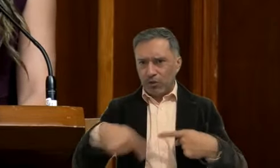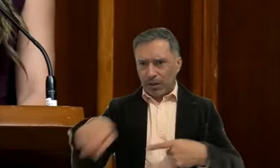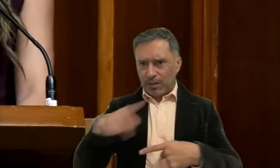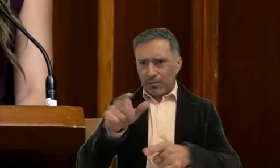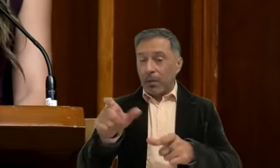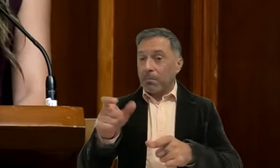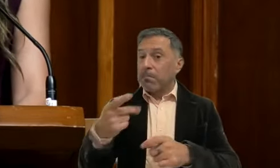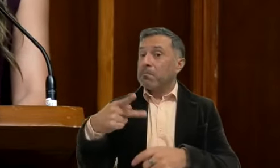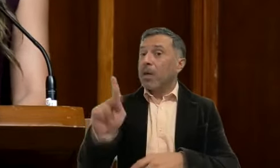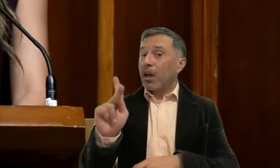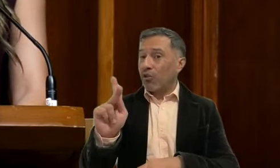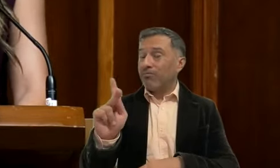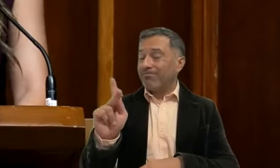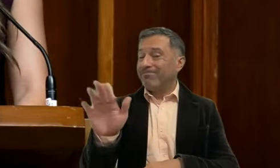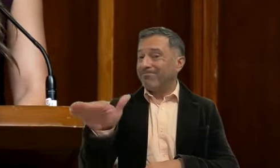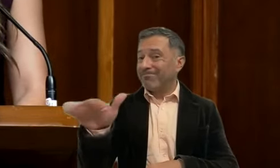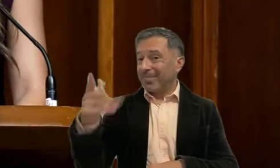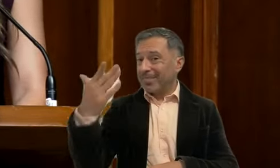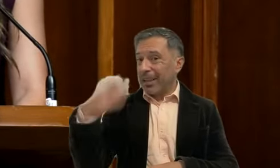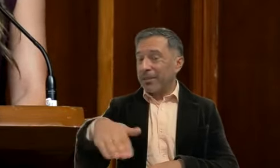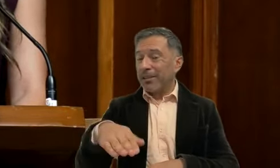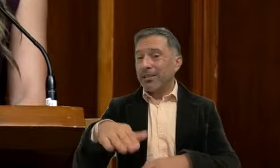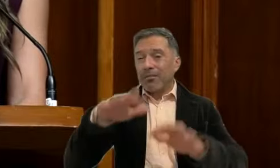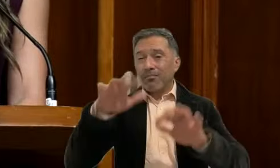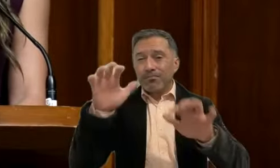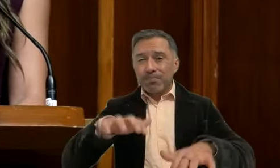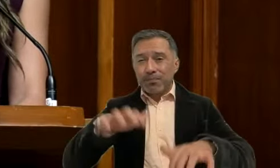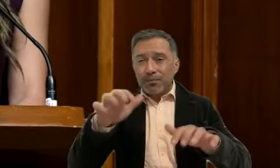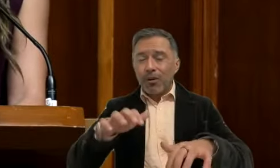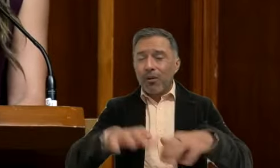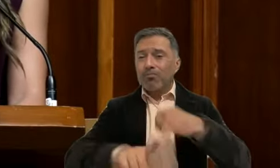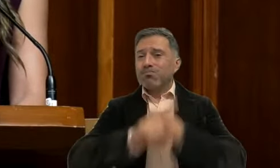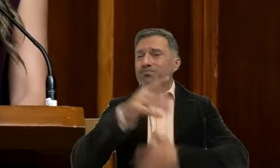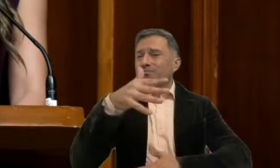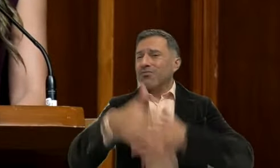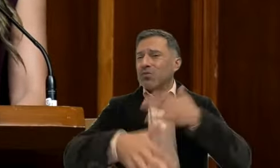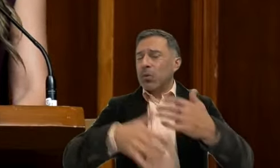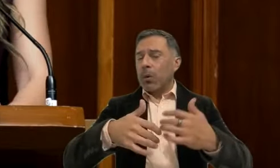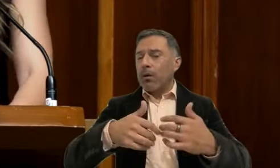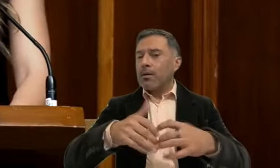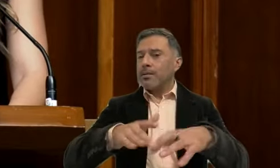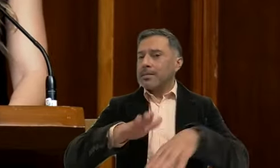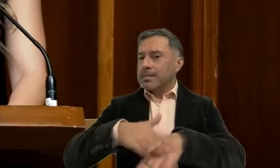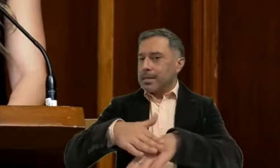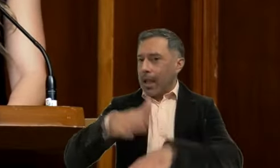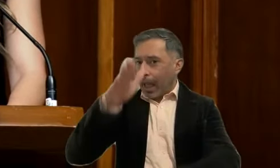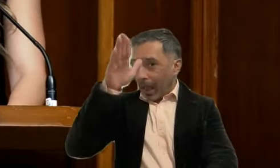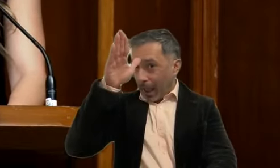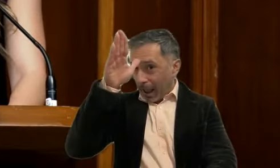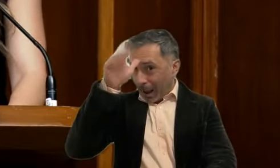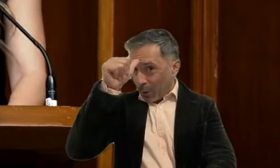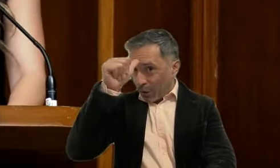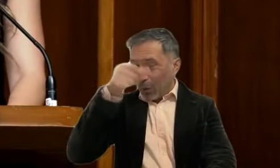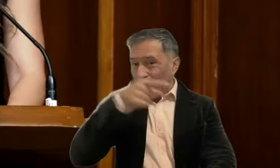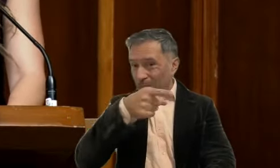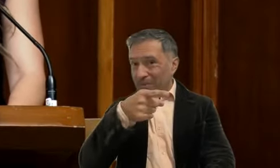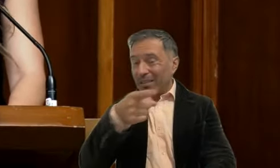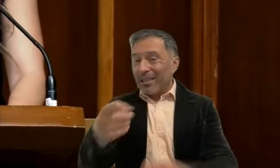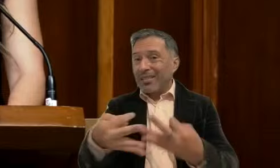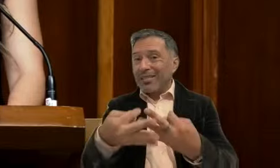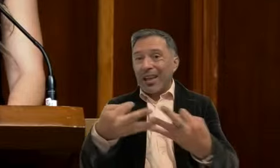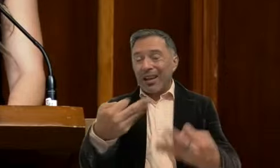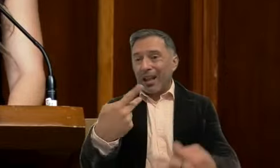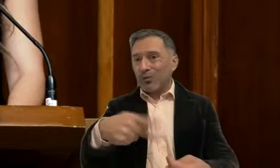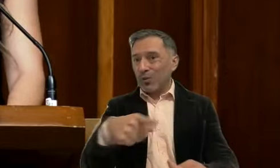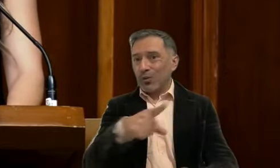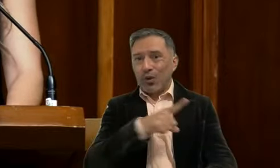fenómenos climatológicos nos volvieron a recordar que la fuerza de la naturaleza y sus efectos devastadores nos obligan a